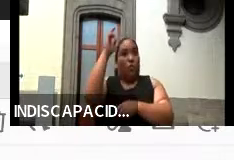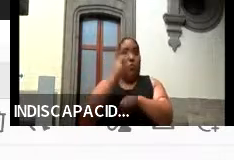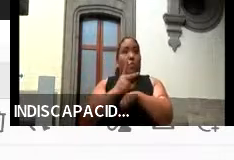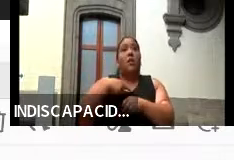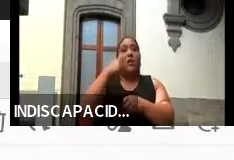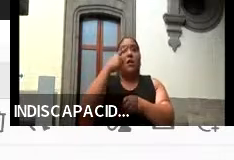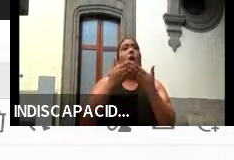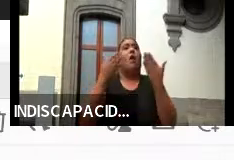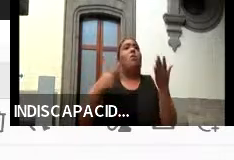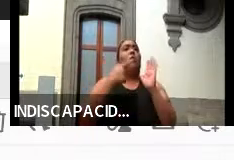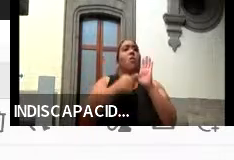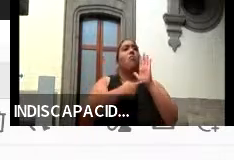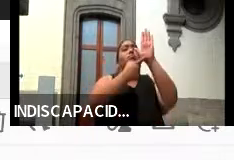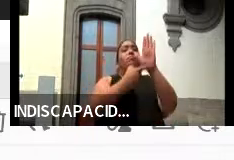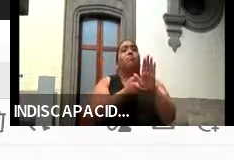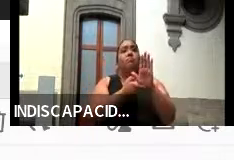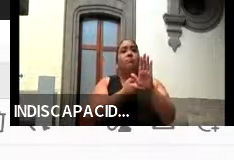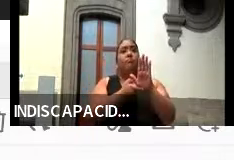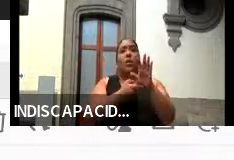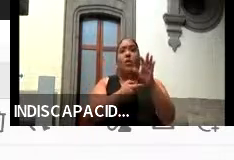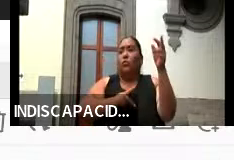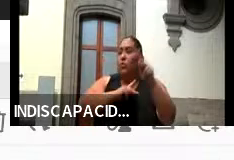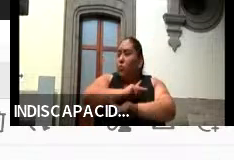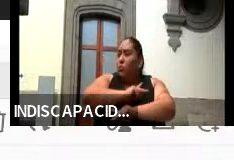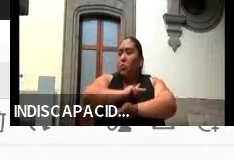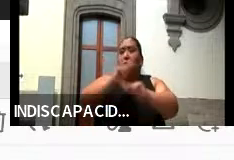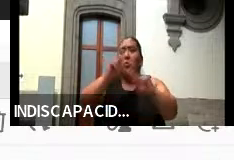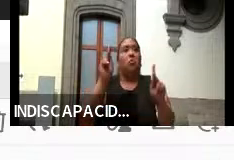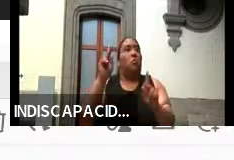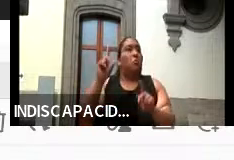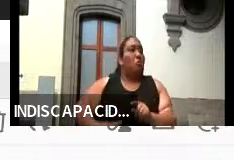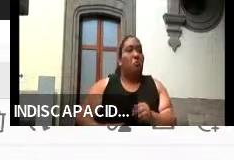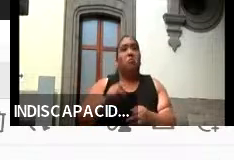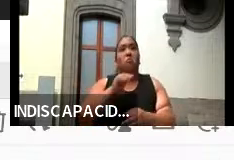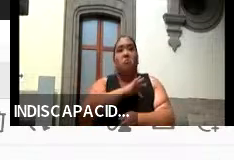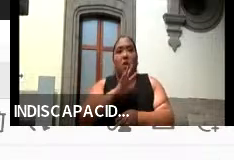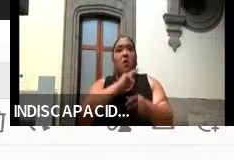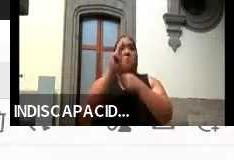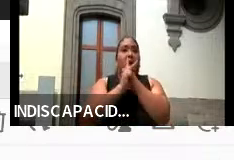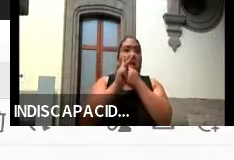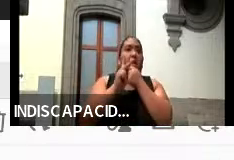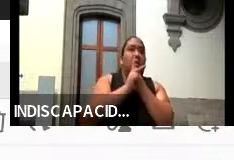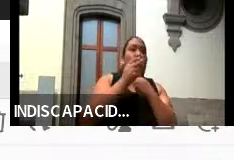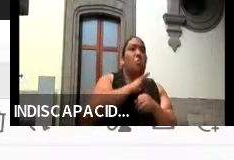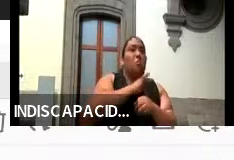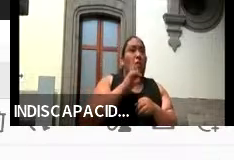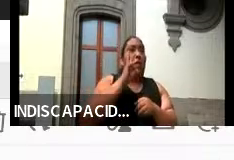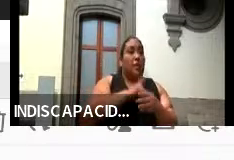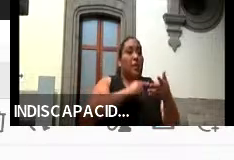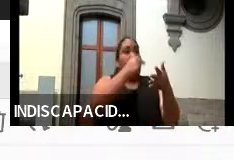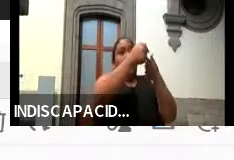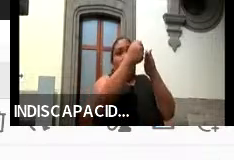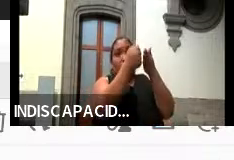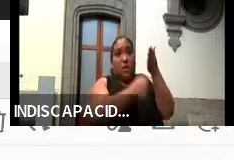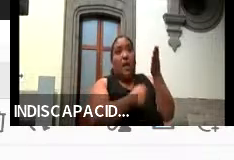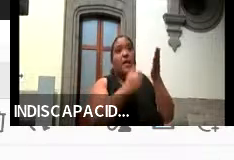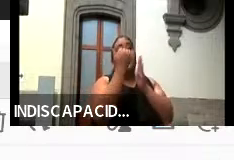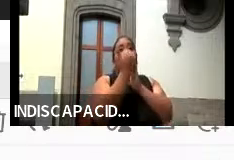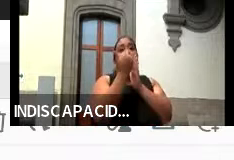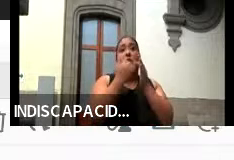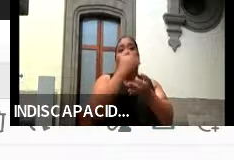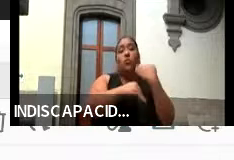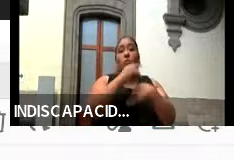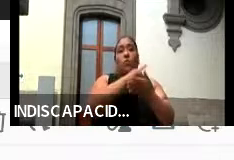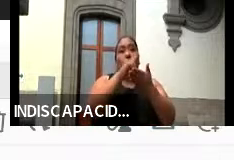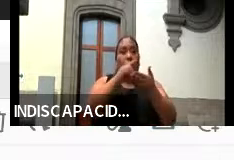disposición de todos los estados este set de indicadores de derechos humanos que asocia y vincula con